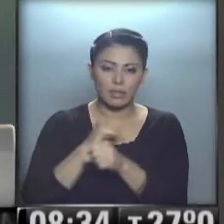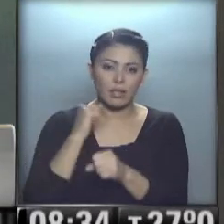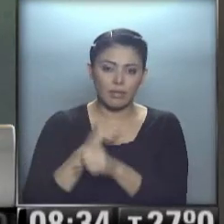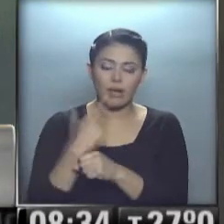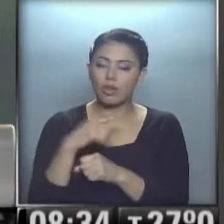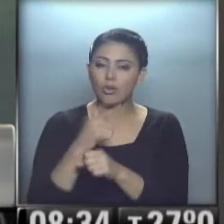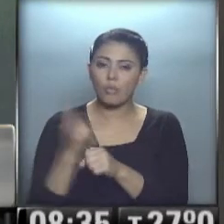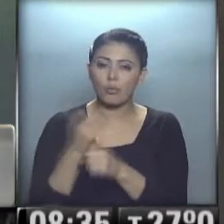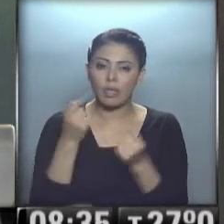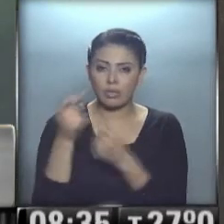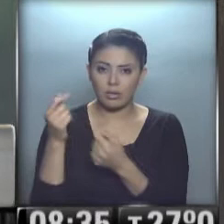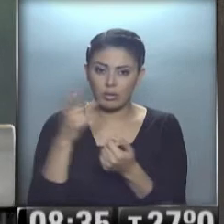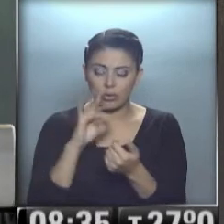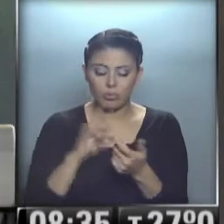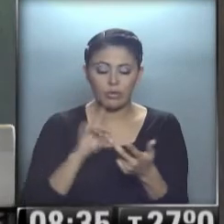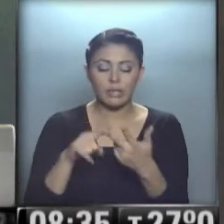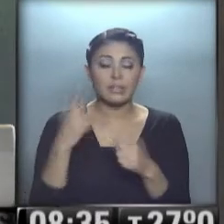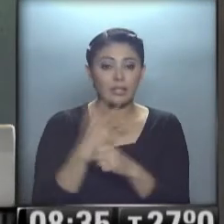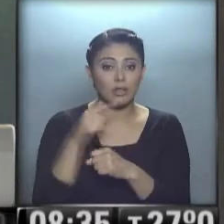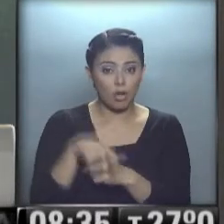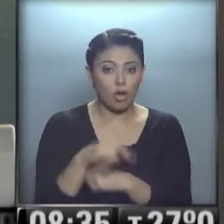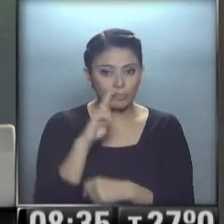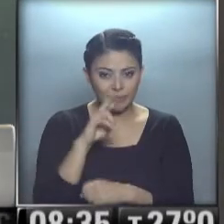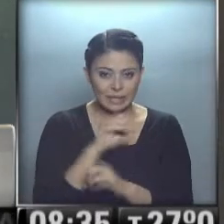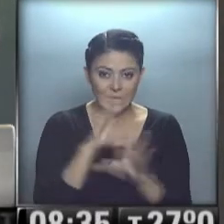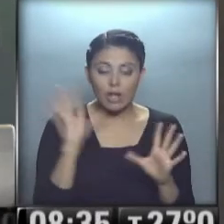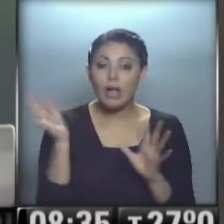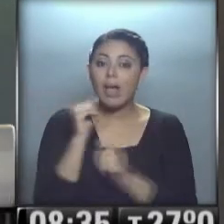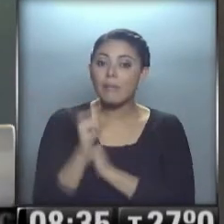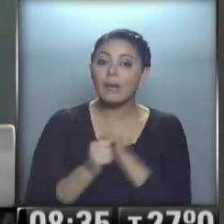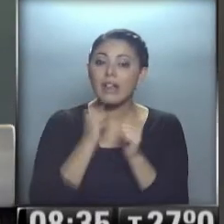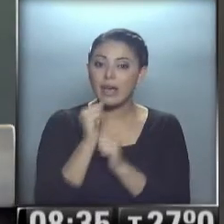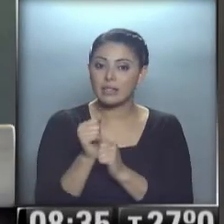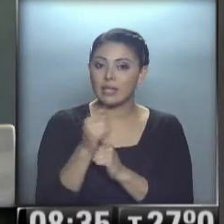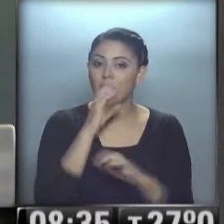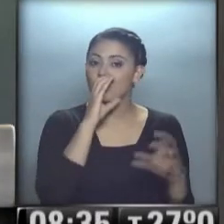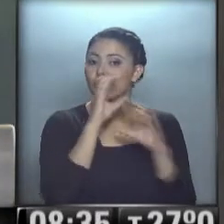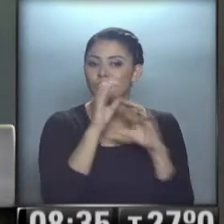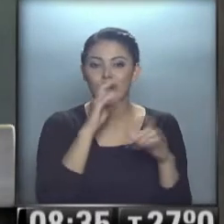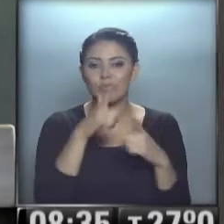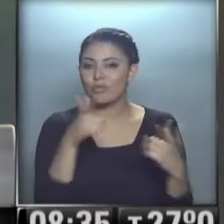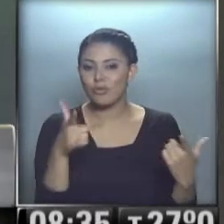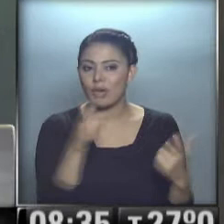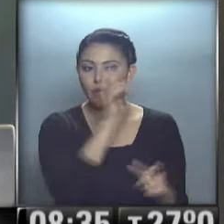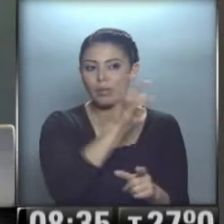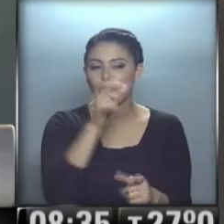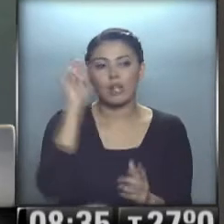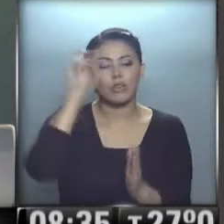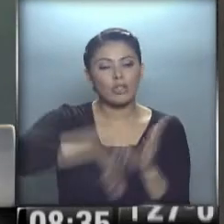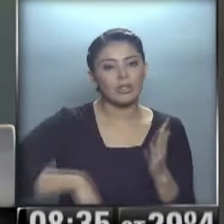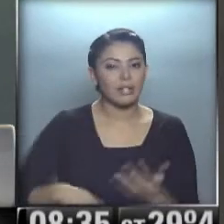suministro eléctrico. Tercero, hoy observamos claramente que las empresas no se comunican adecuadamente con sus respectivos clientes